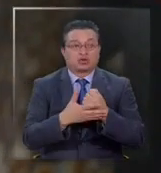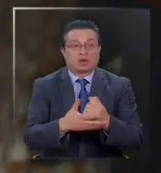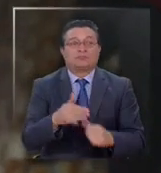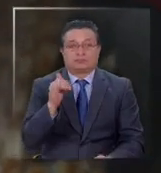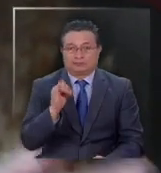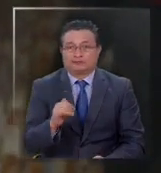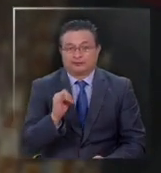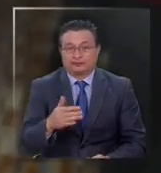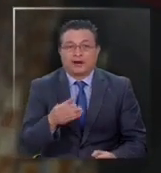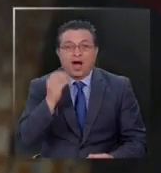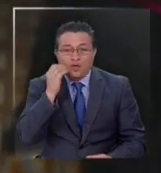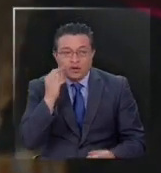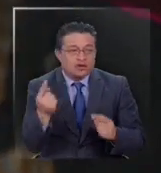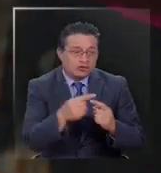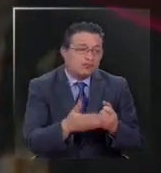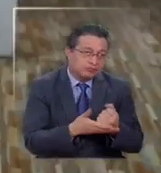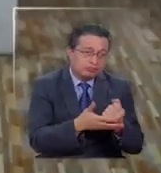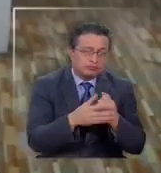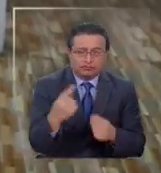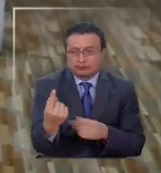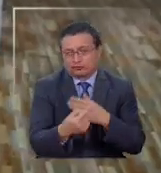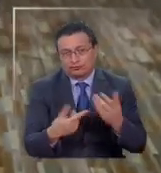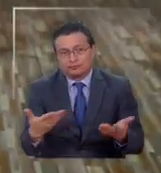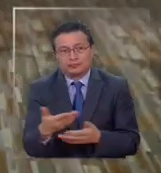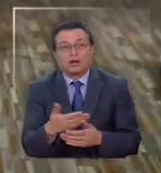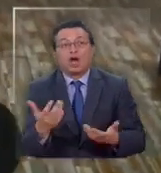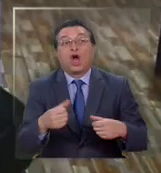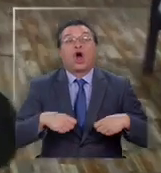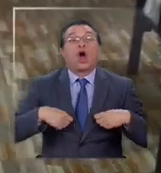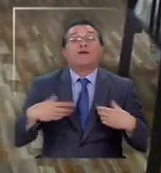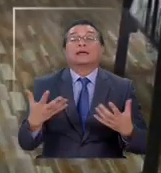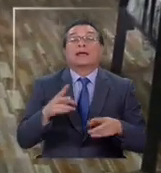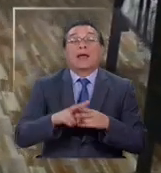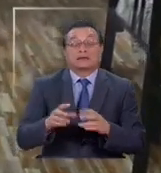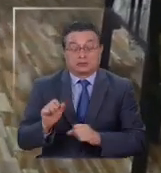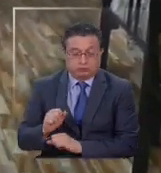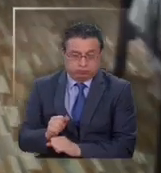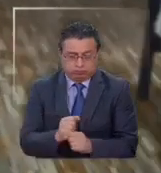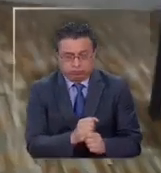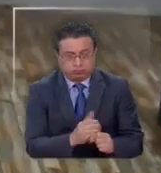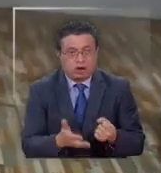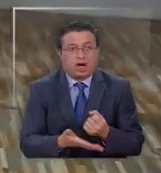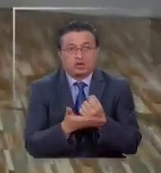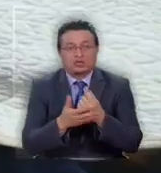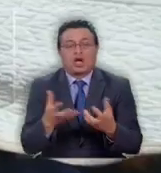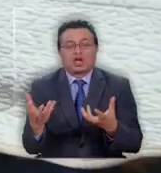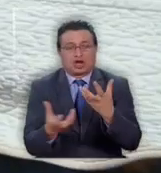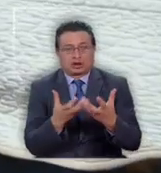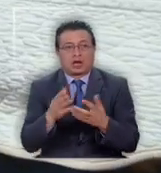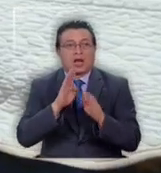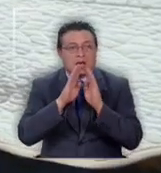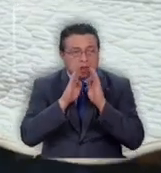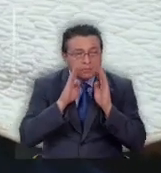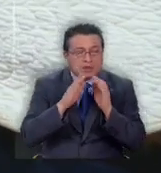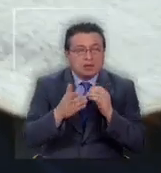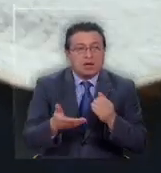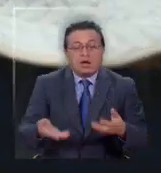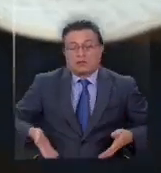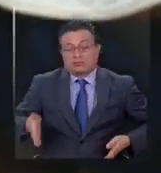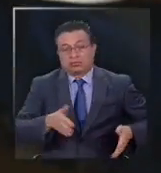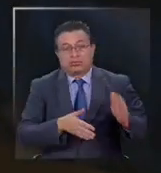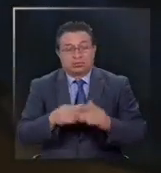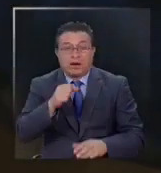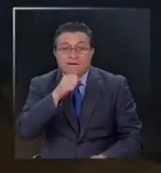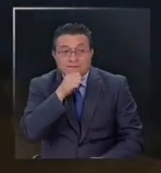la que más ayuda a los abuelitos que menos pueden. ¿Qué hace la gente joven acá, por ejemplo? Hace el aseo, ayuda a cocinar, ayuda a limpiar, ayuda a mudar a los